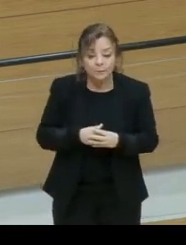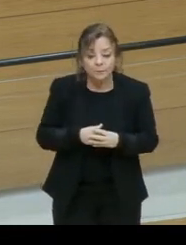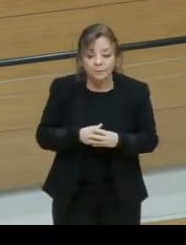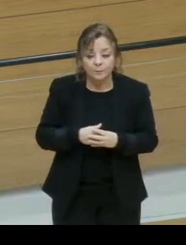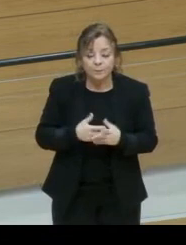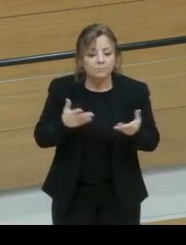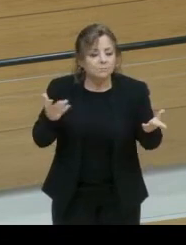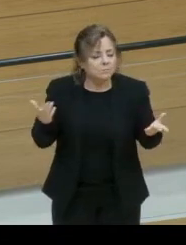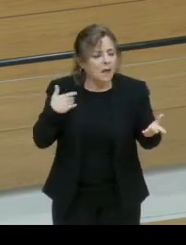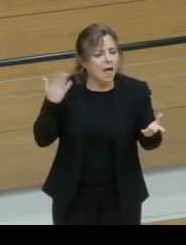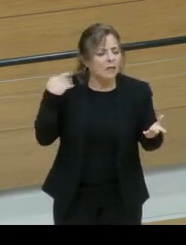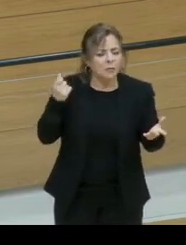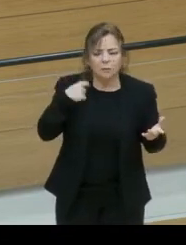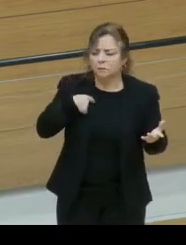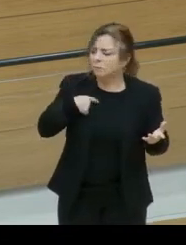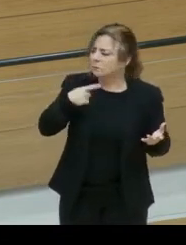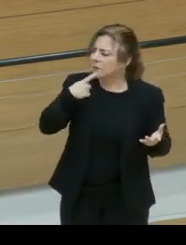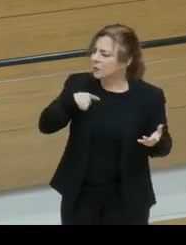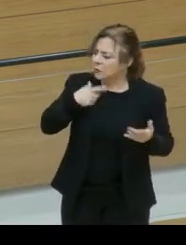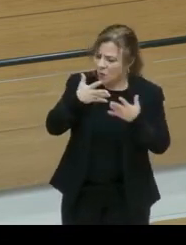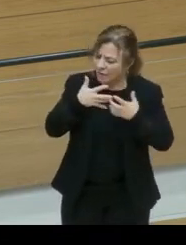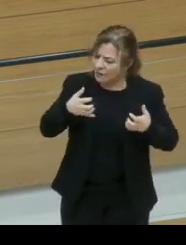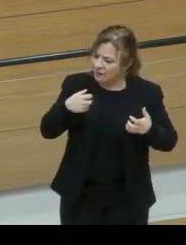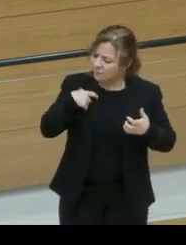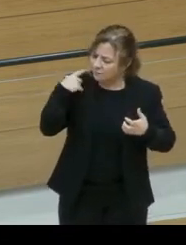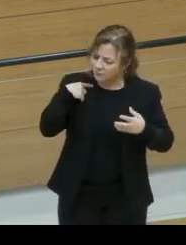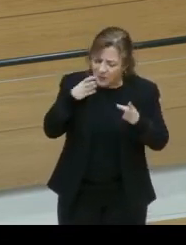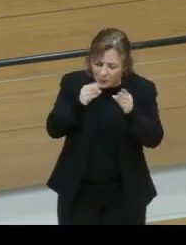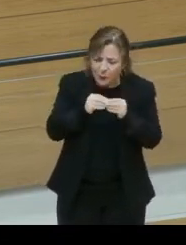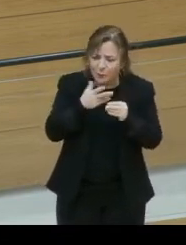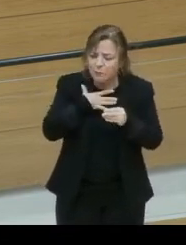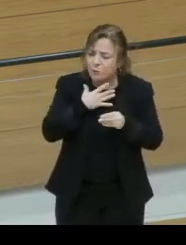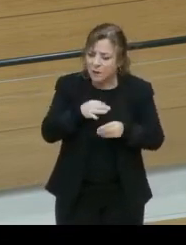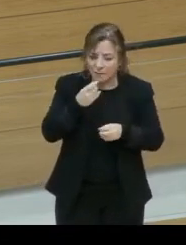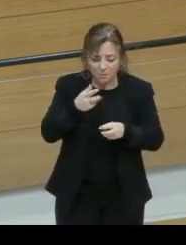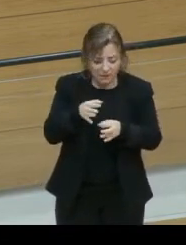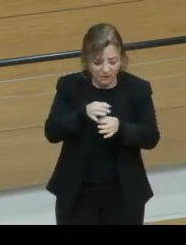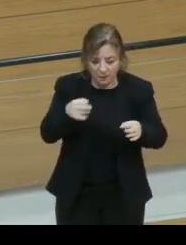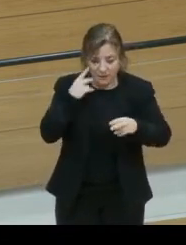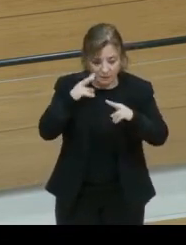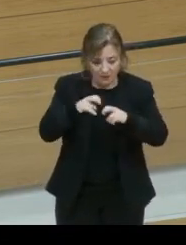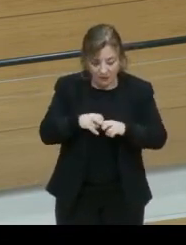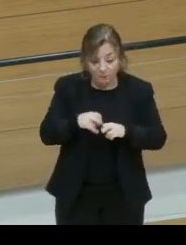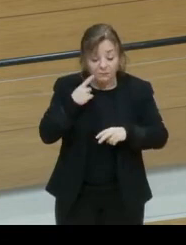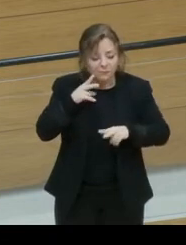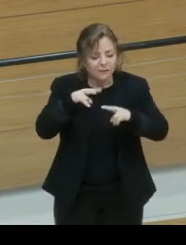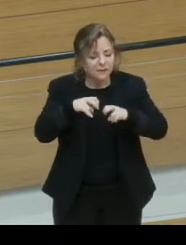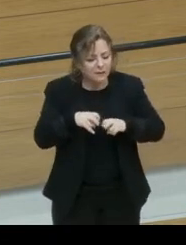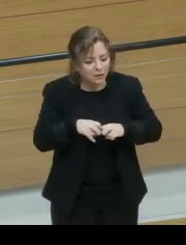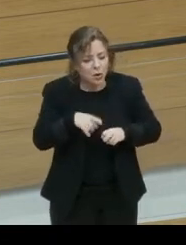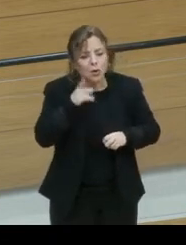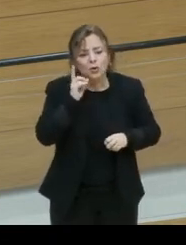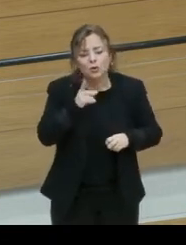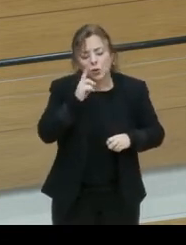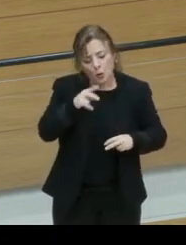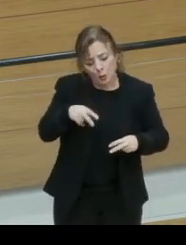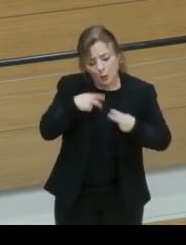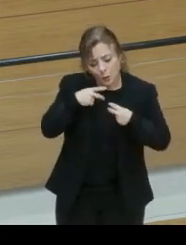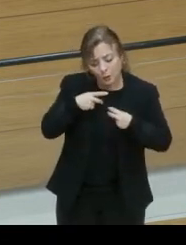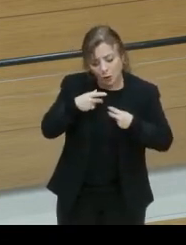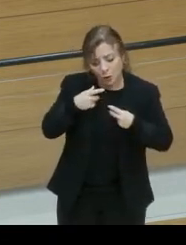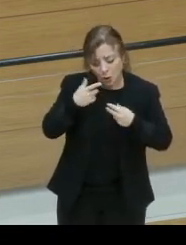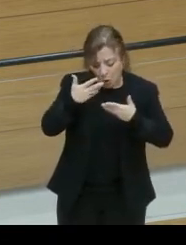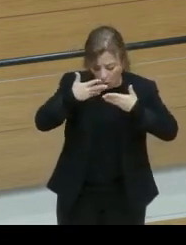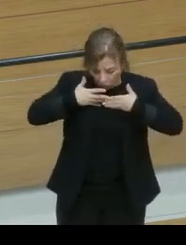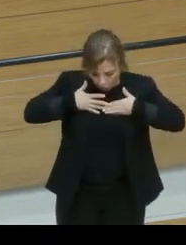Y hace poco me dijeron esta frase que podría resumir muy bien la investigación. La investigación no solo nos permite adquirir